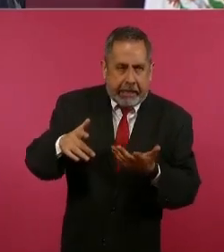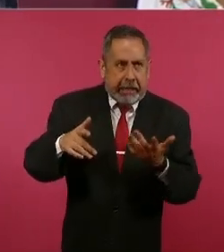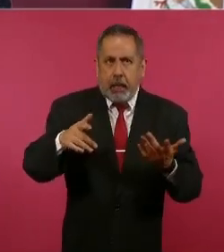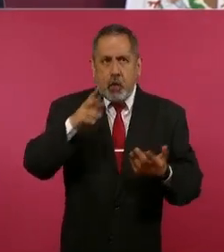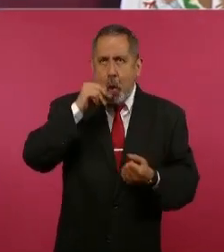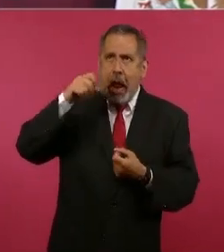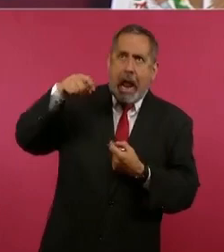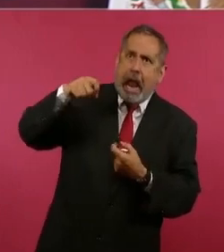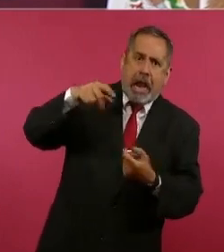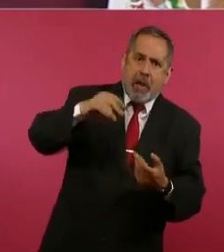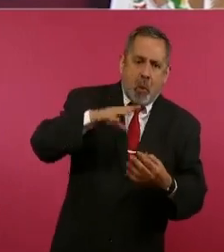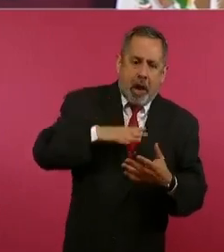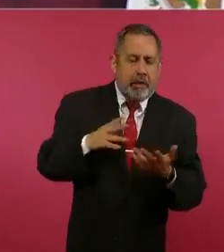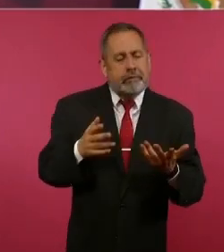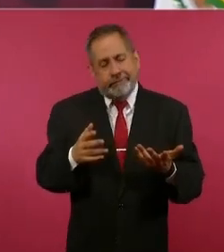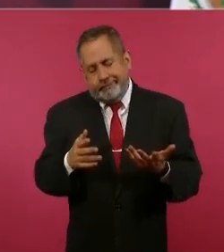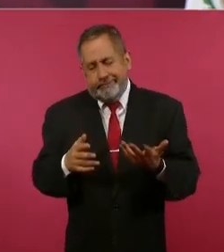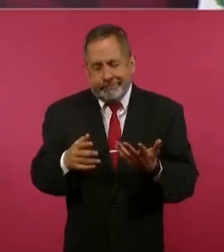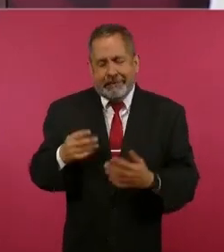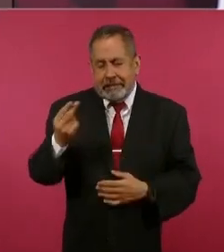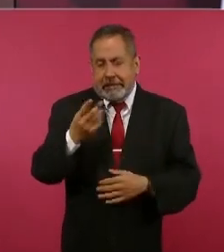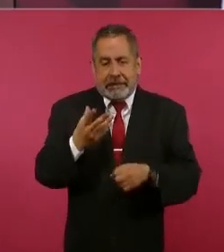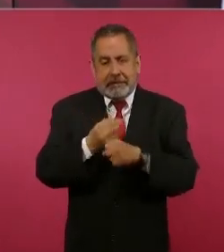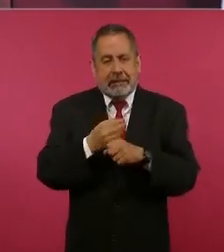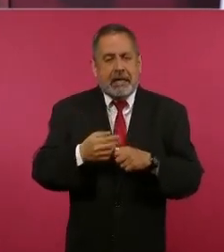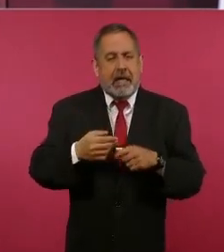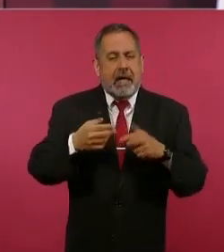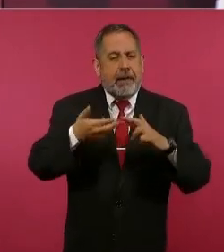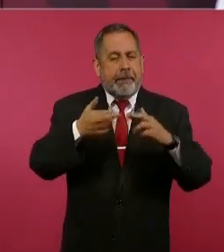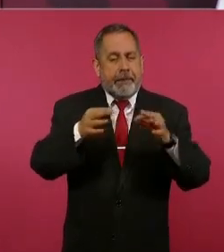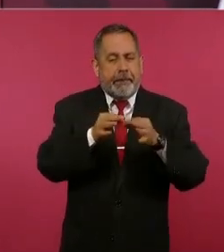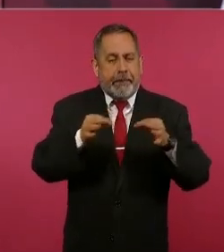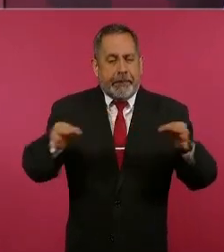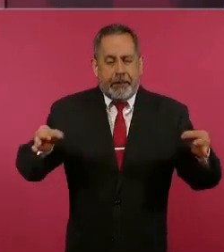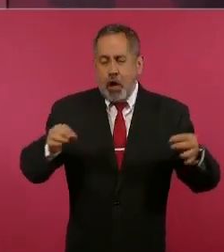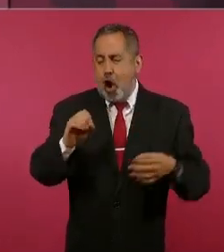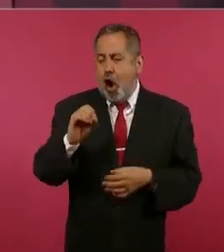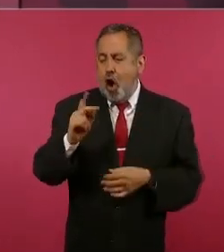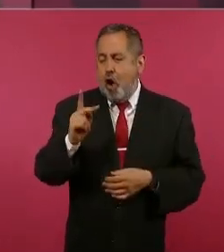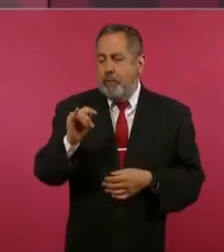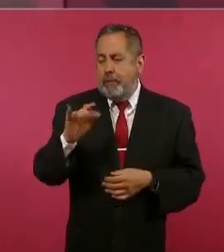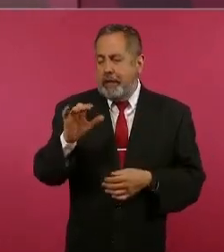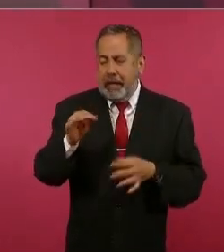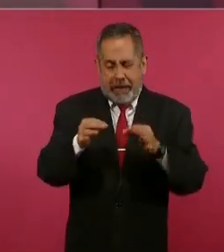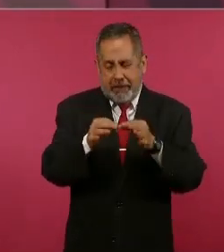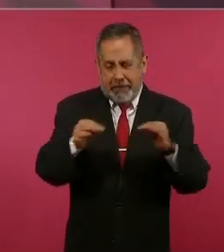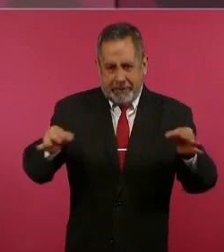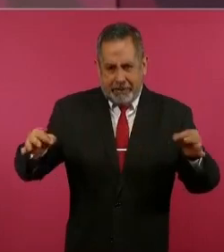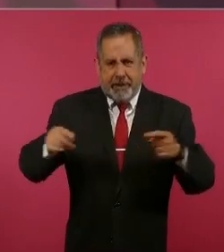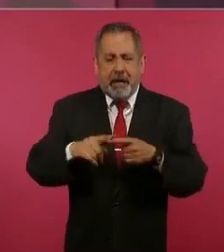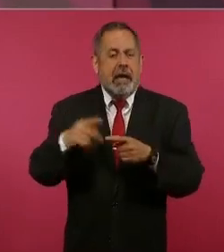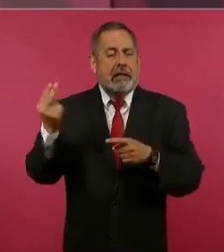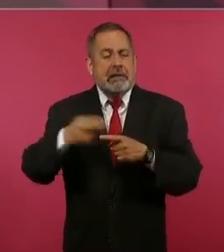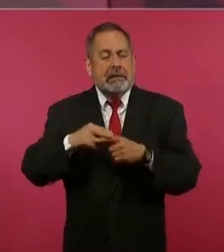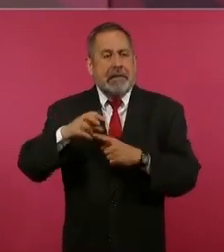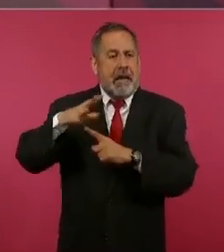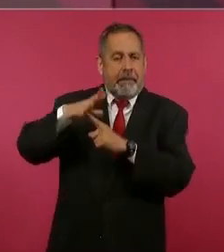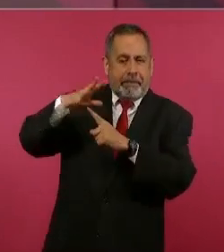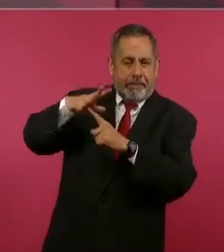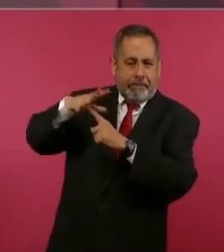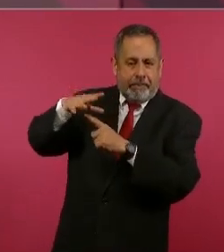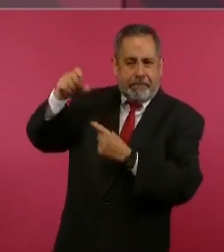porque se necesita fibra óptica, se necesitan antenas,